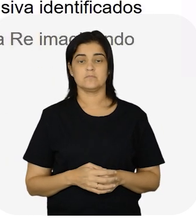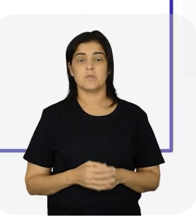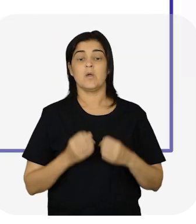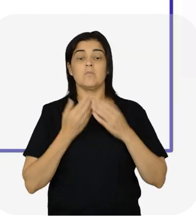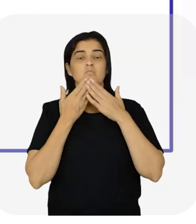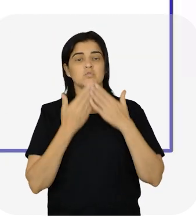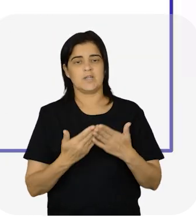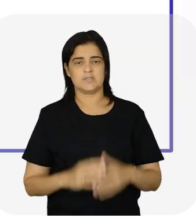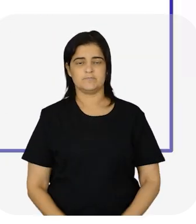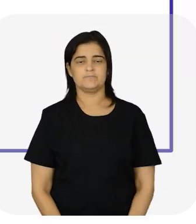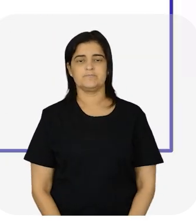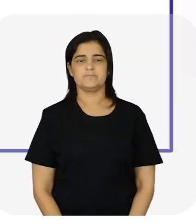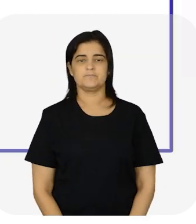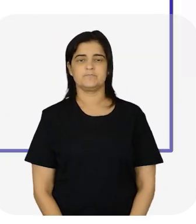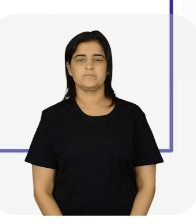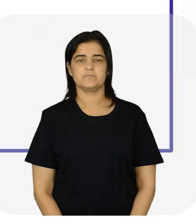Bueno, muchas gracias.